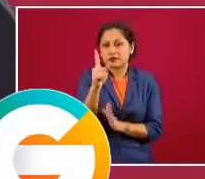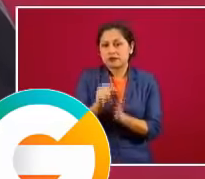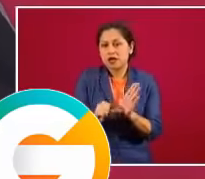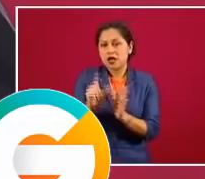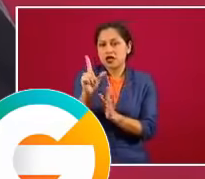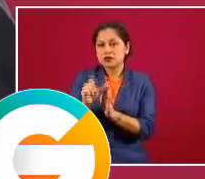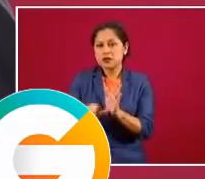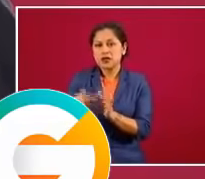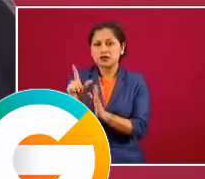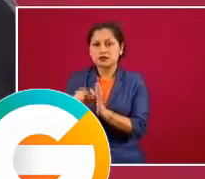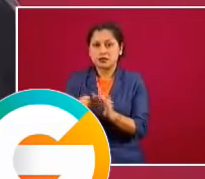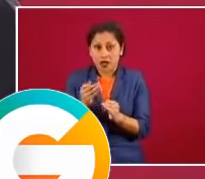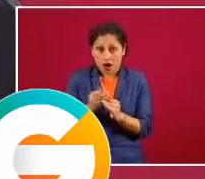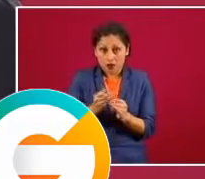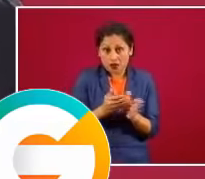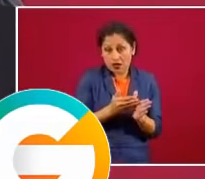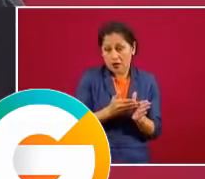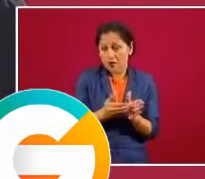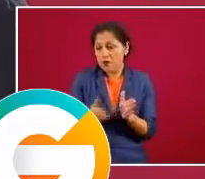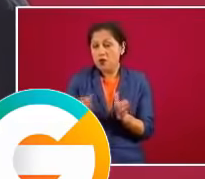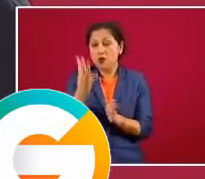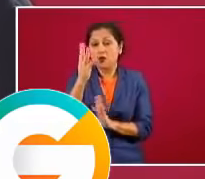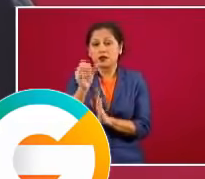36 meses.